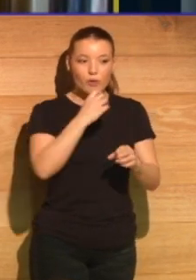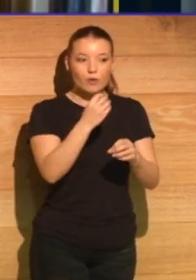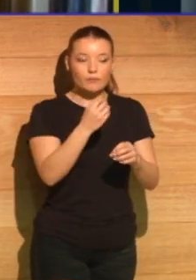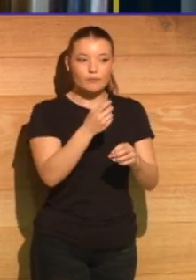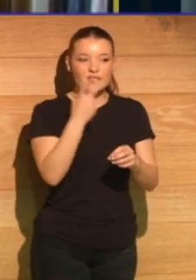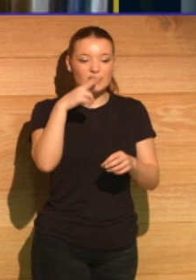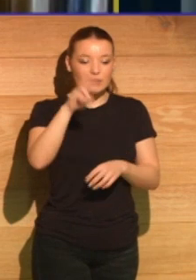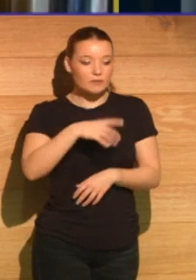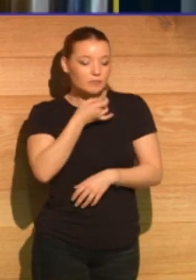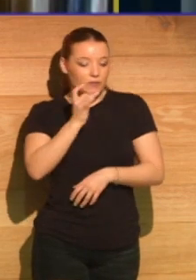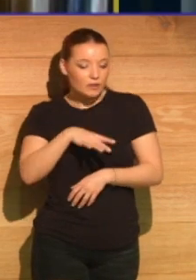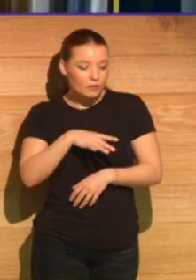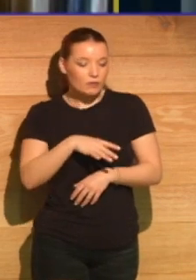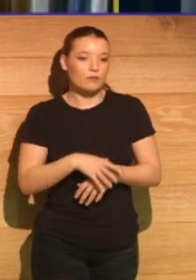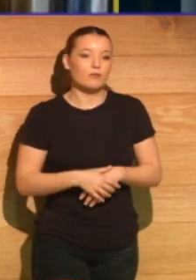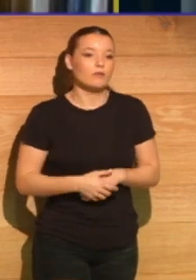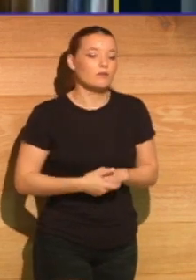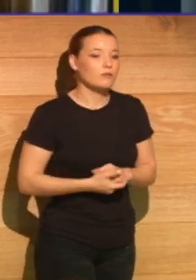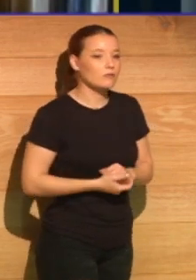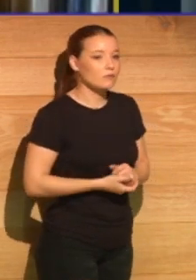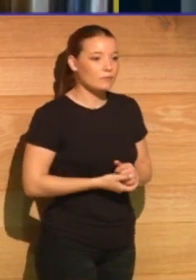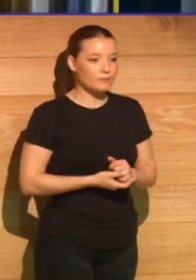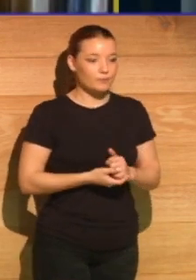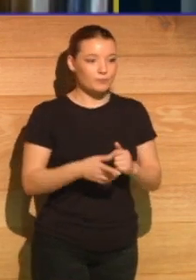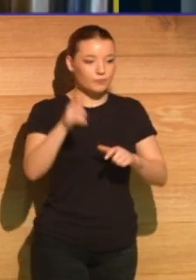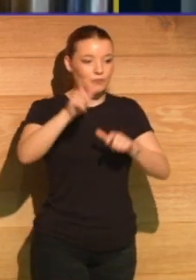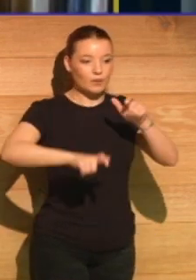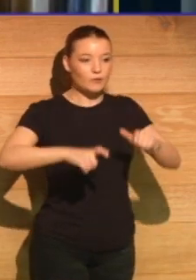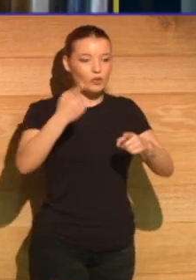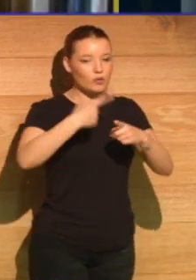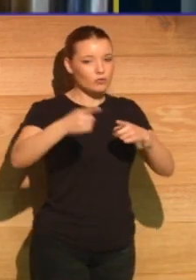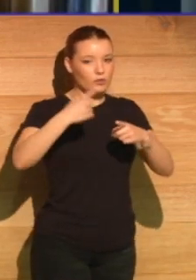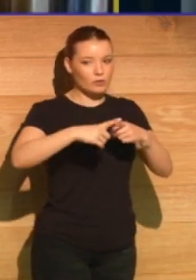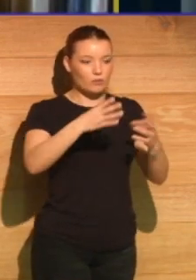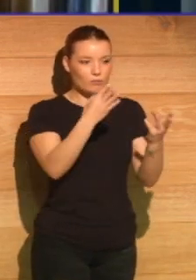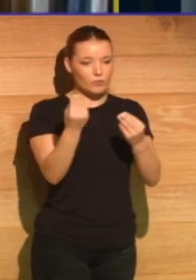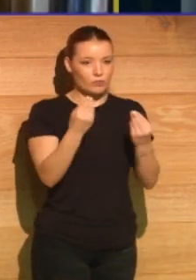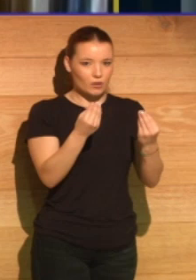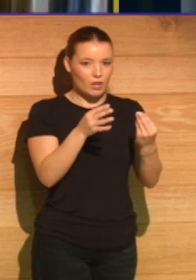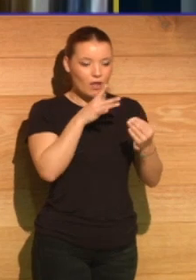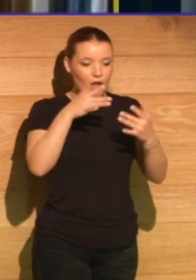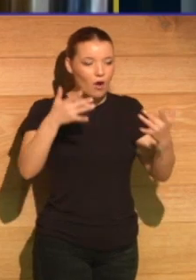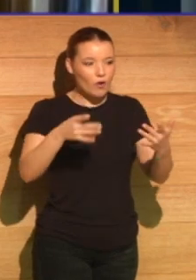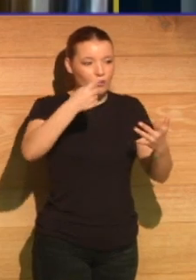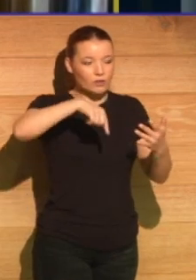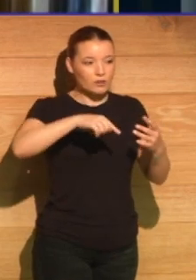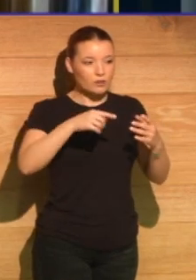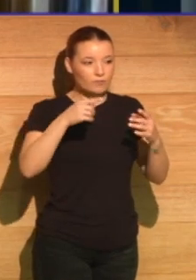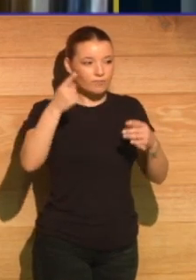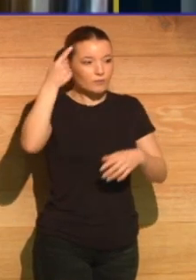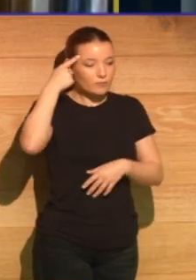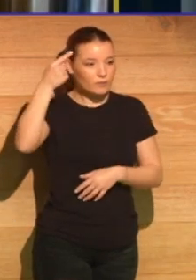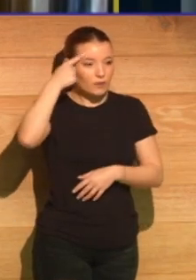Muchas veces ha habido gente que ha hecho diferentes cosas, pero ahora estamos tan obsesionados con que solo se tiene que ser